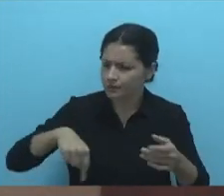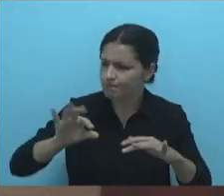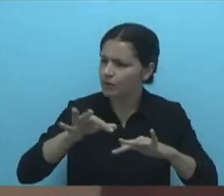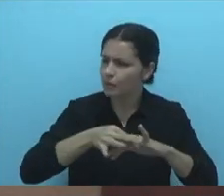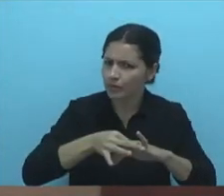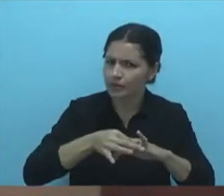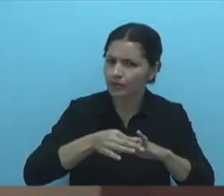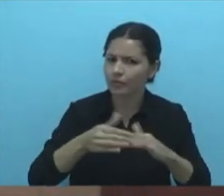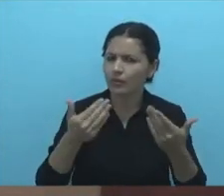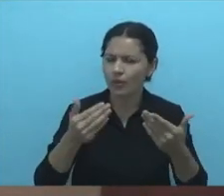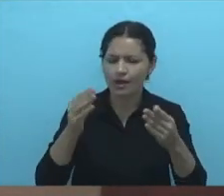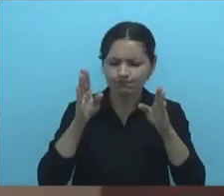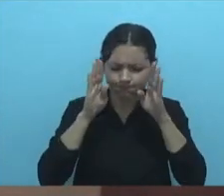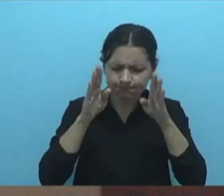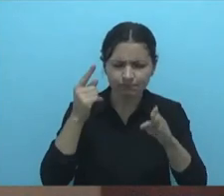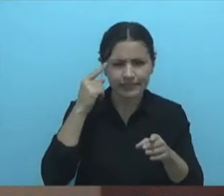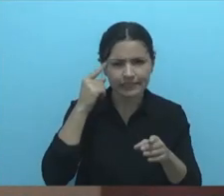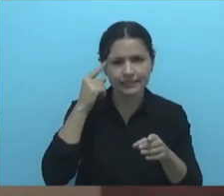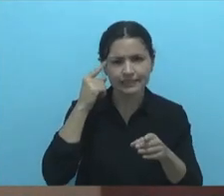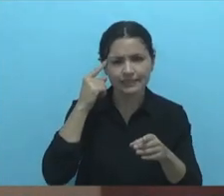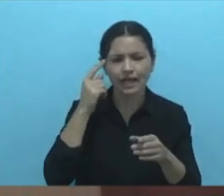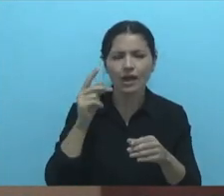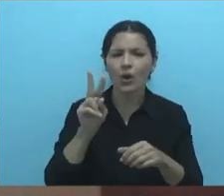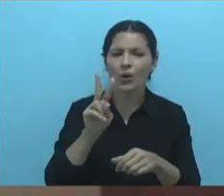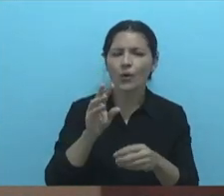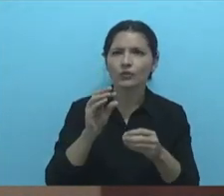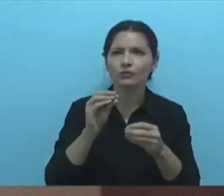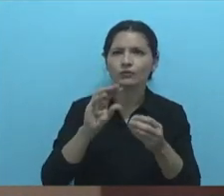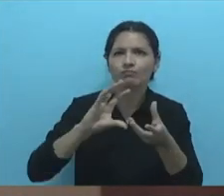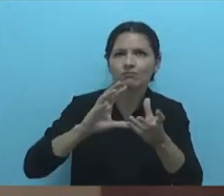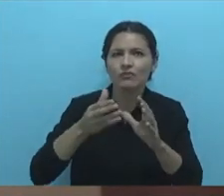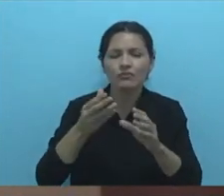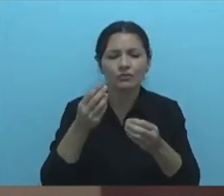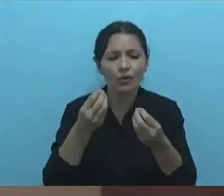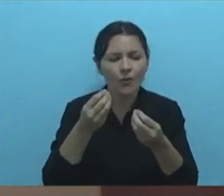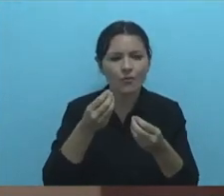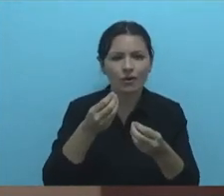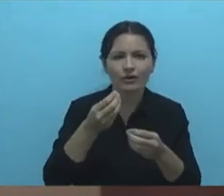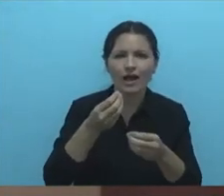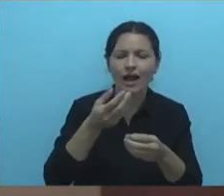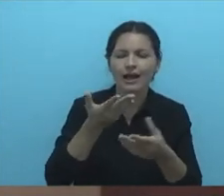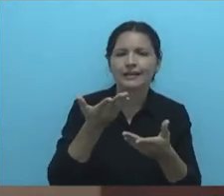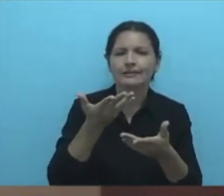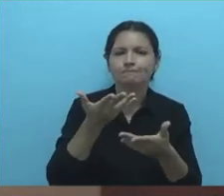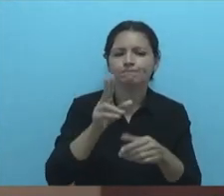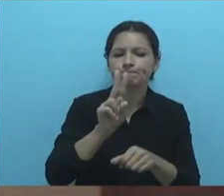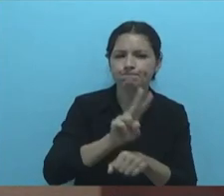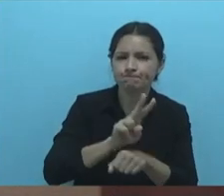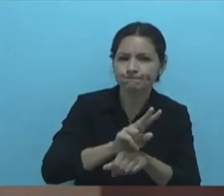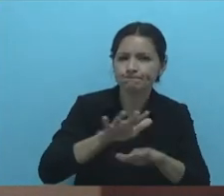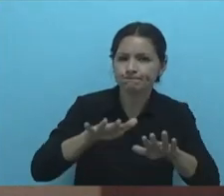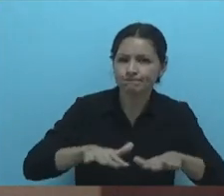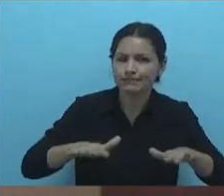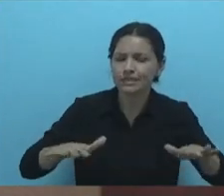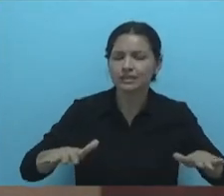todos los sectores para poder tener una política que vaya en el sentido capacitación de los agentes estatales de los